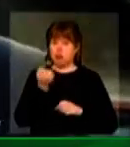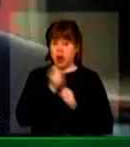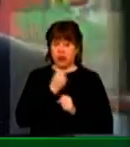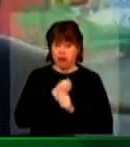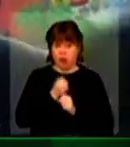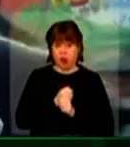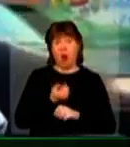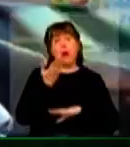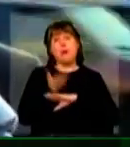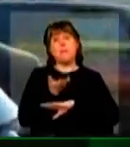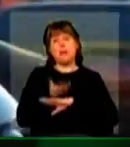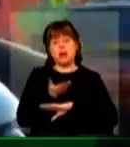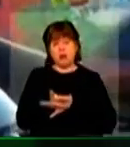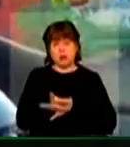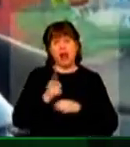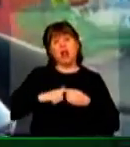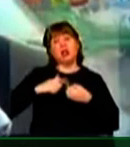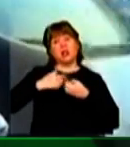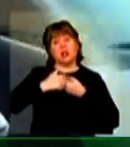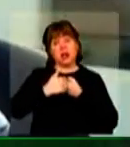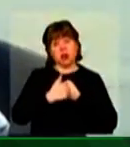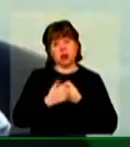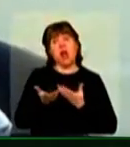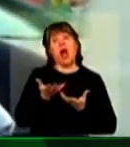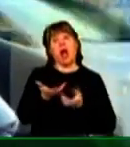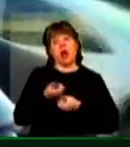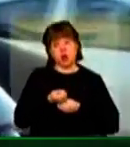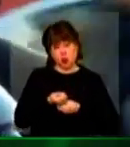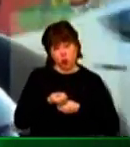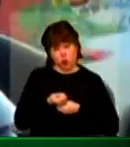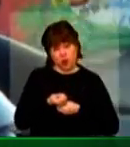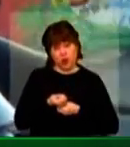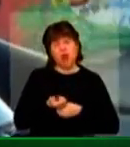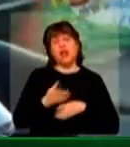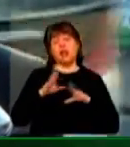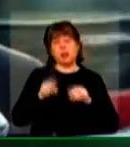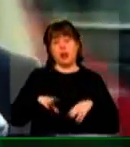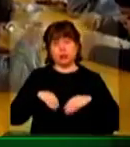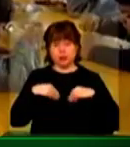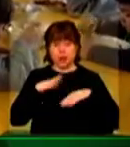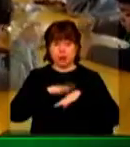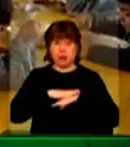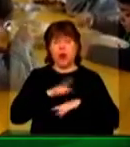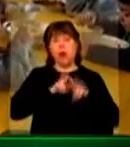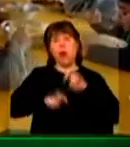hacen, pedimos a las entidades sindicales la colaboración necesaria y la asunción de responsabilidad para encontrar soluciones.